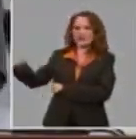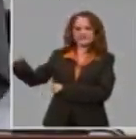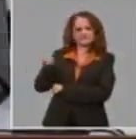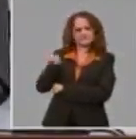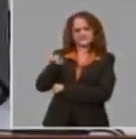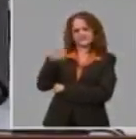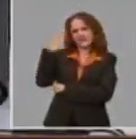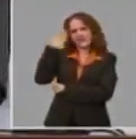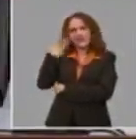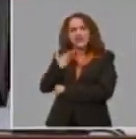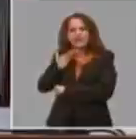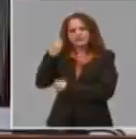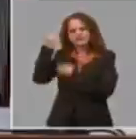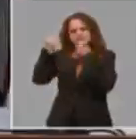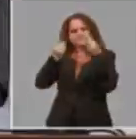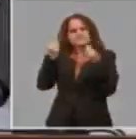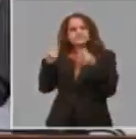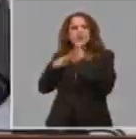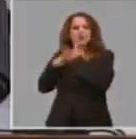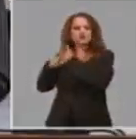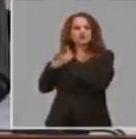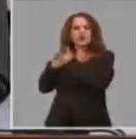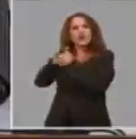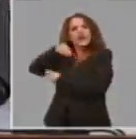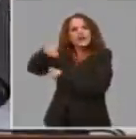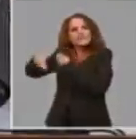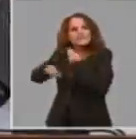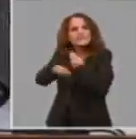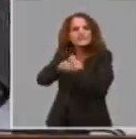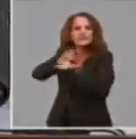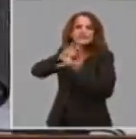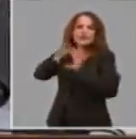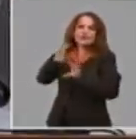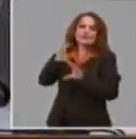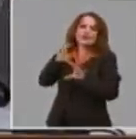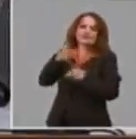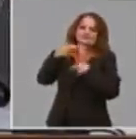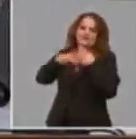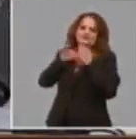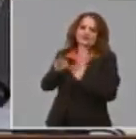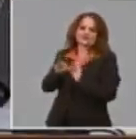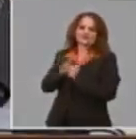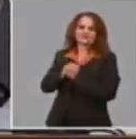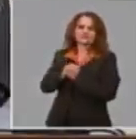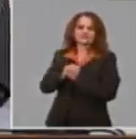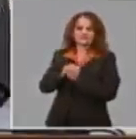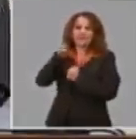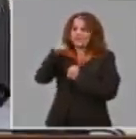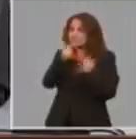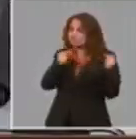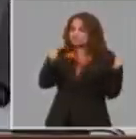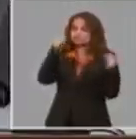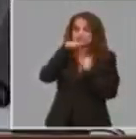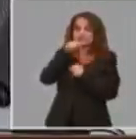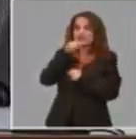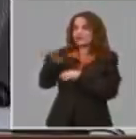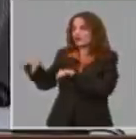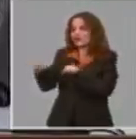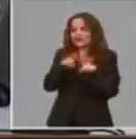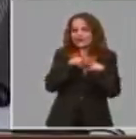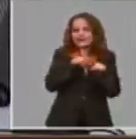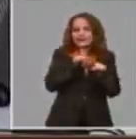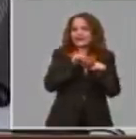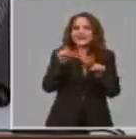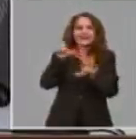de alto asunto nos estamos en sitio de reelección pero prácticas de comprensión para alejar para salvar la mente para